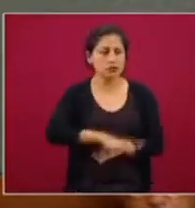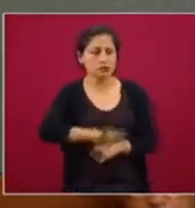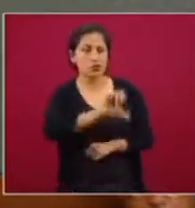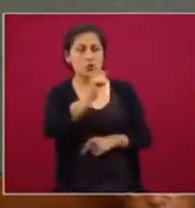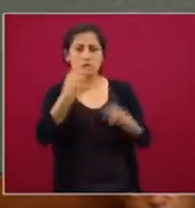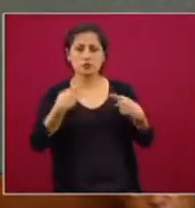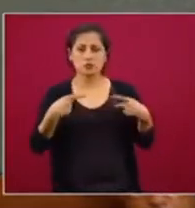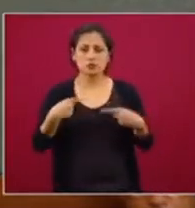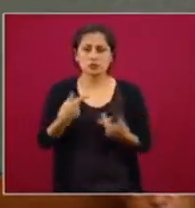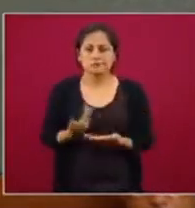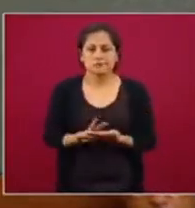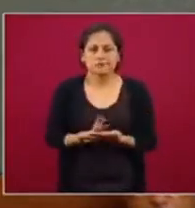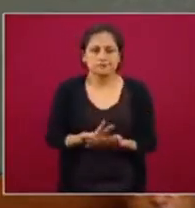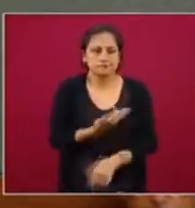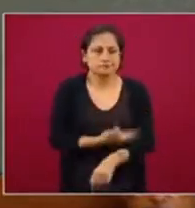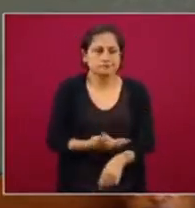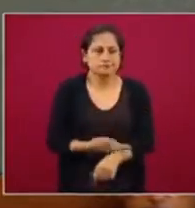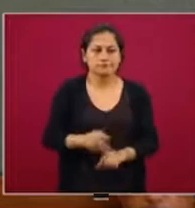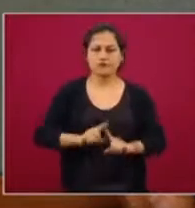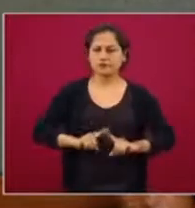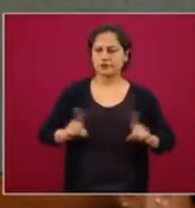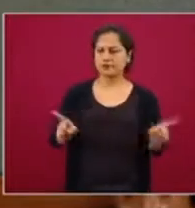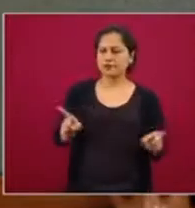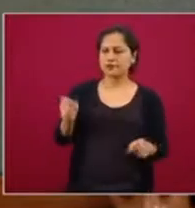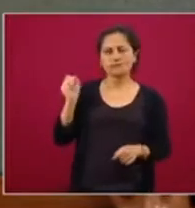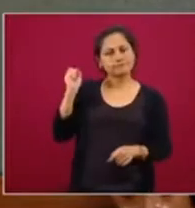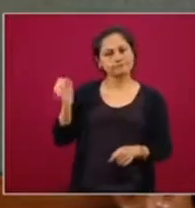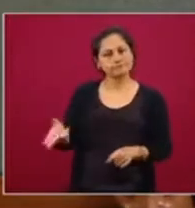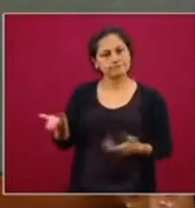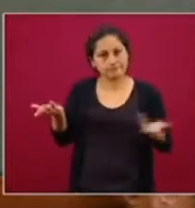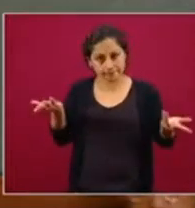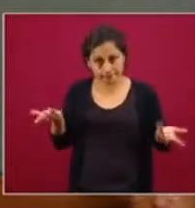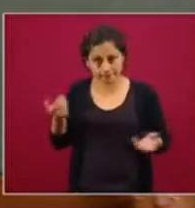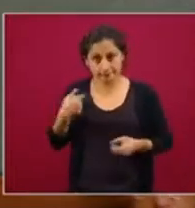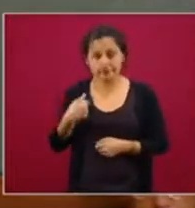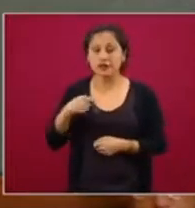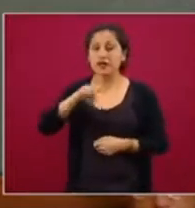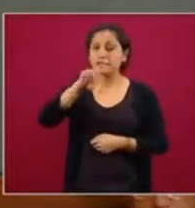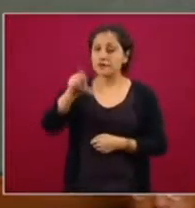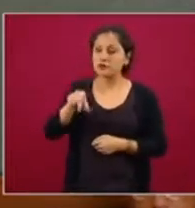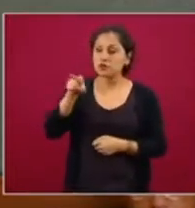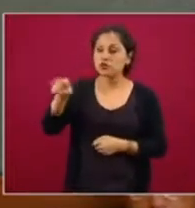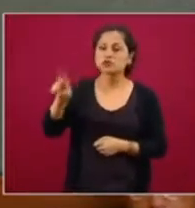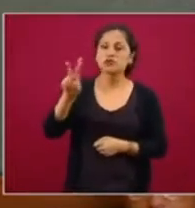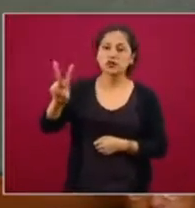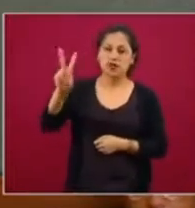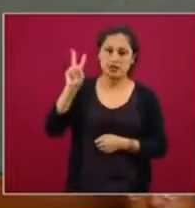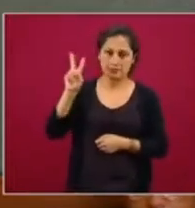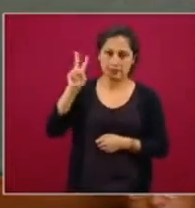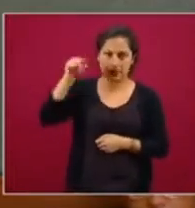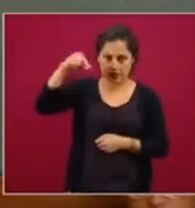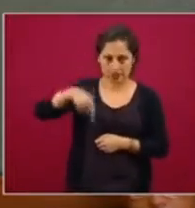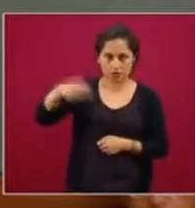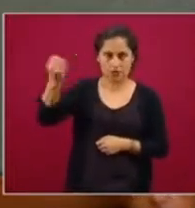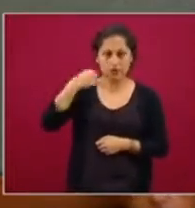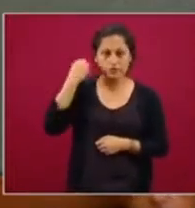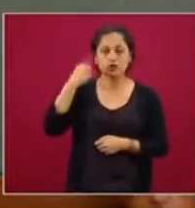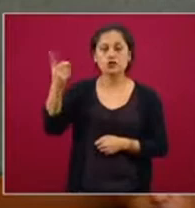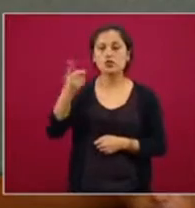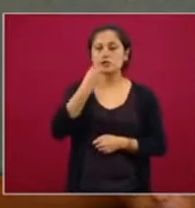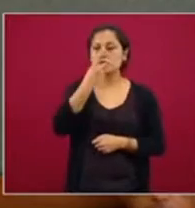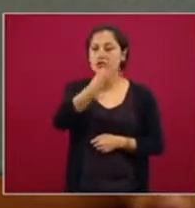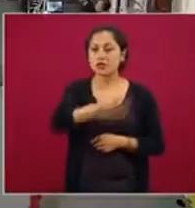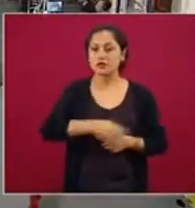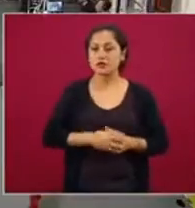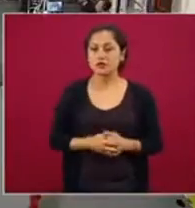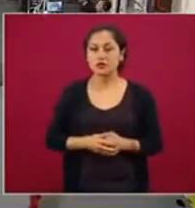comunes, ¿no? Entonces, retomo lo que usted señaló el viernes 26 del presente en esta conferencia. Usted